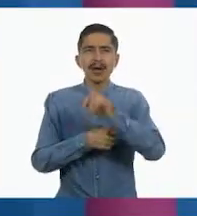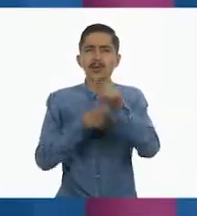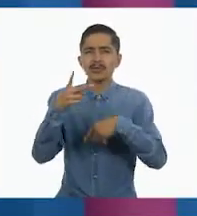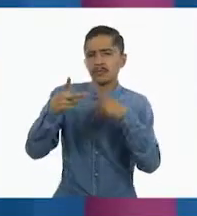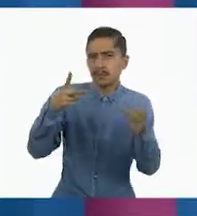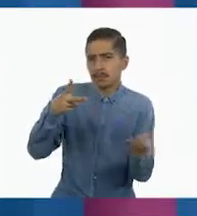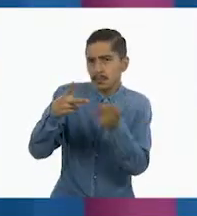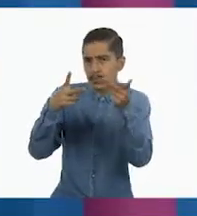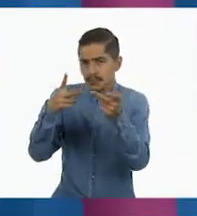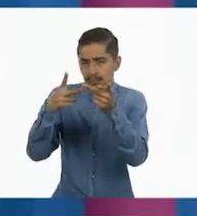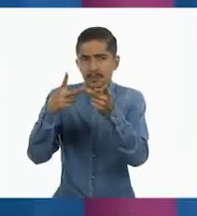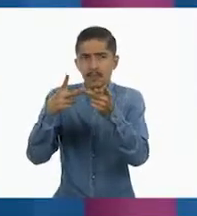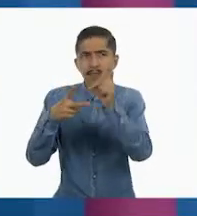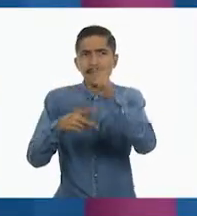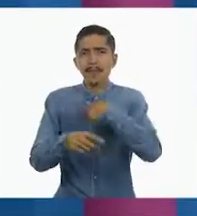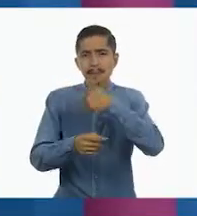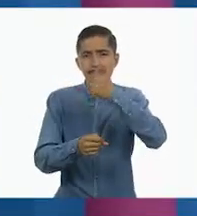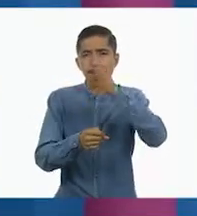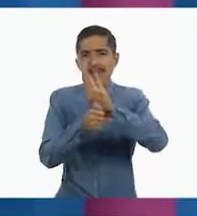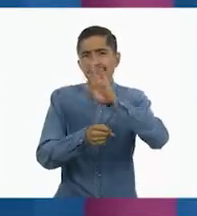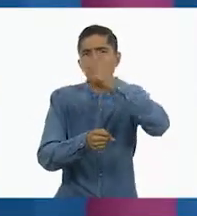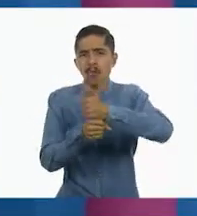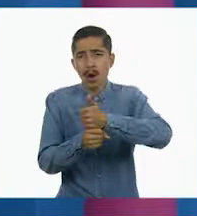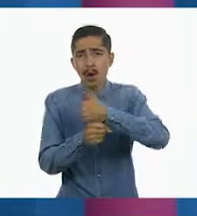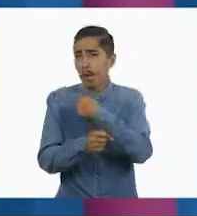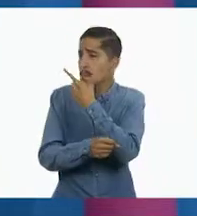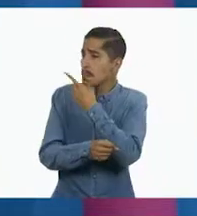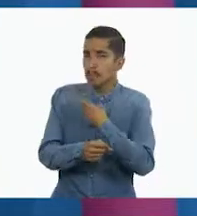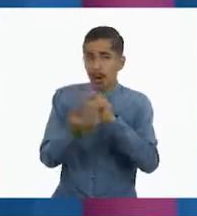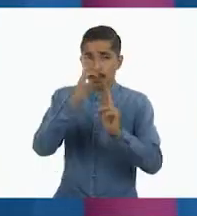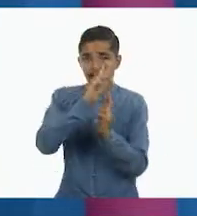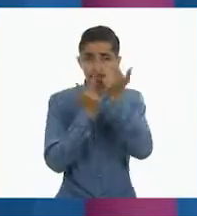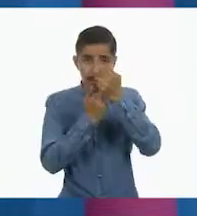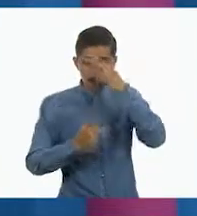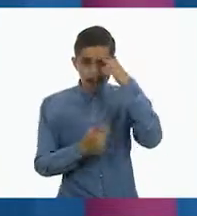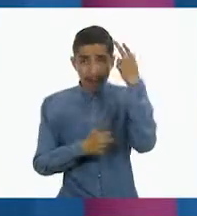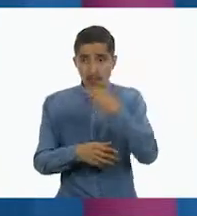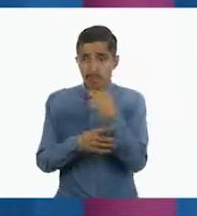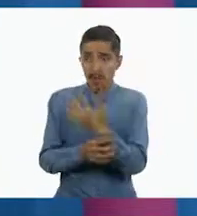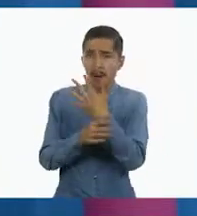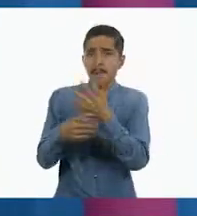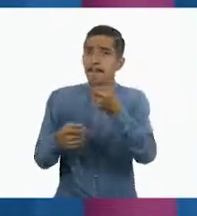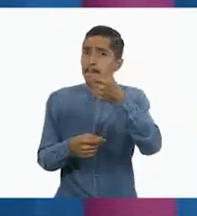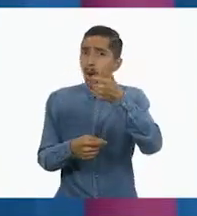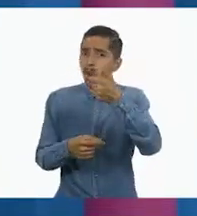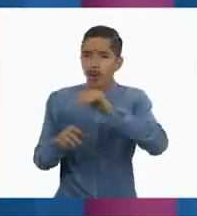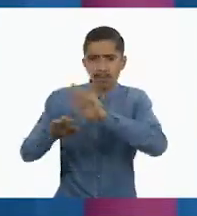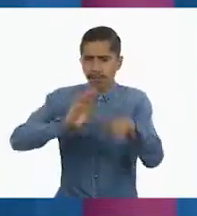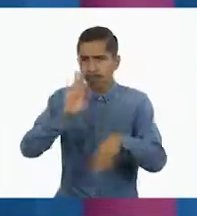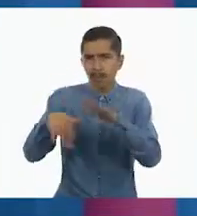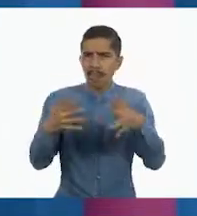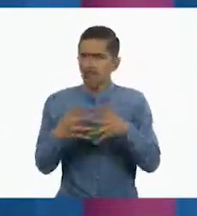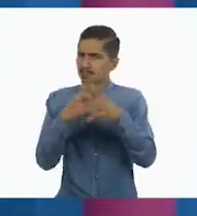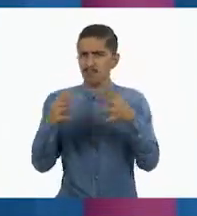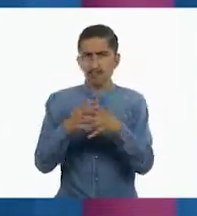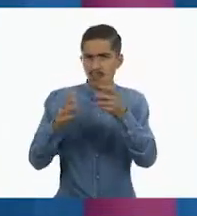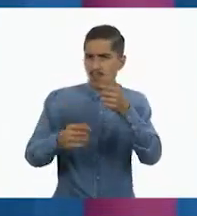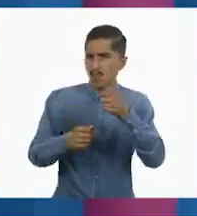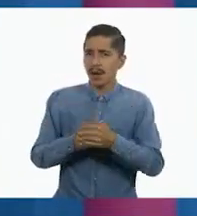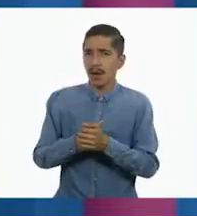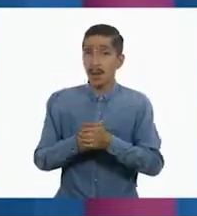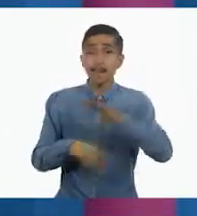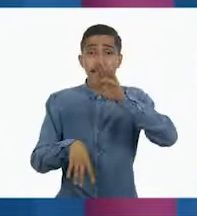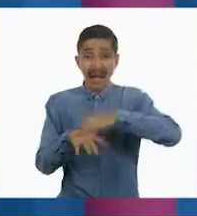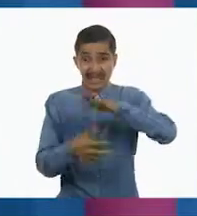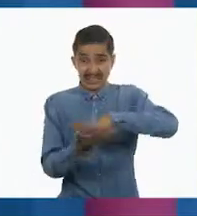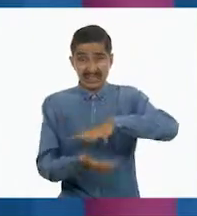duda que viene desde que mi bisabuelito me decía que en la Revolución Mexicana había muy pocos muertos en batalla, que la mayor parte de los muertos